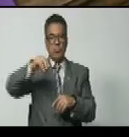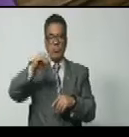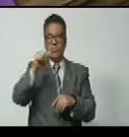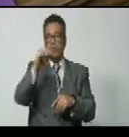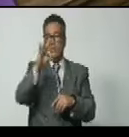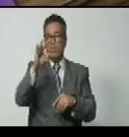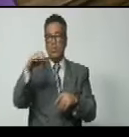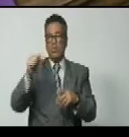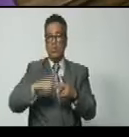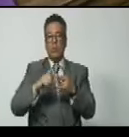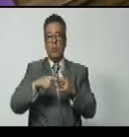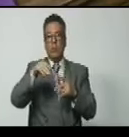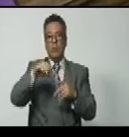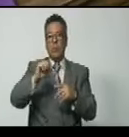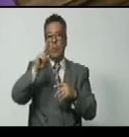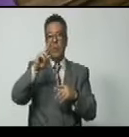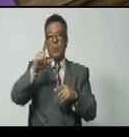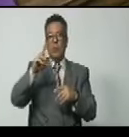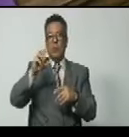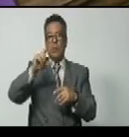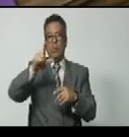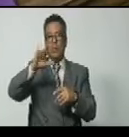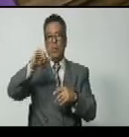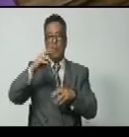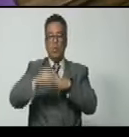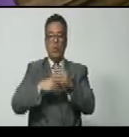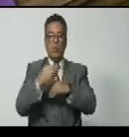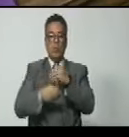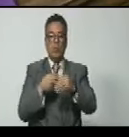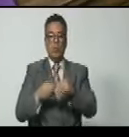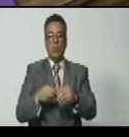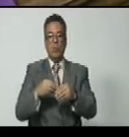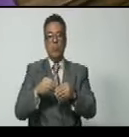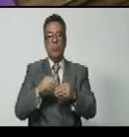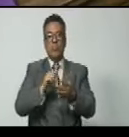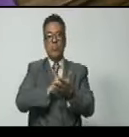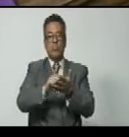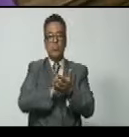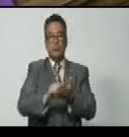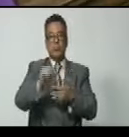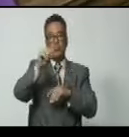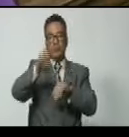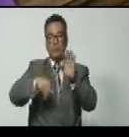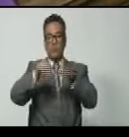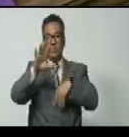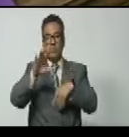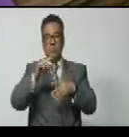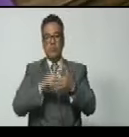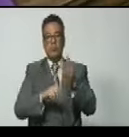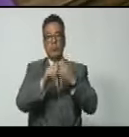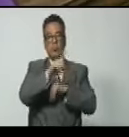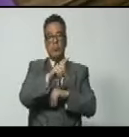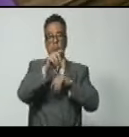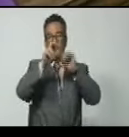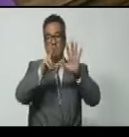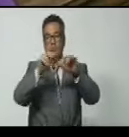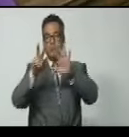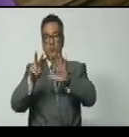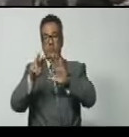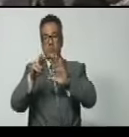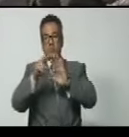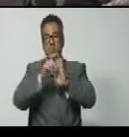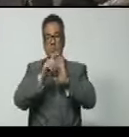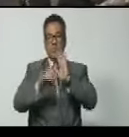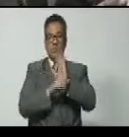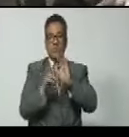Joaquina Sánchez y Eulalia Burós, de acuerdo a lo consagrado en el numeral 15 del artículo 187 de